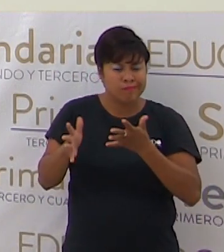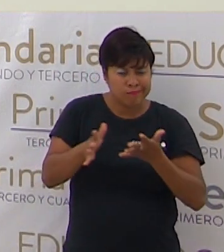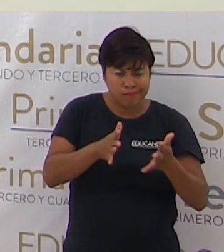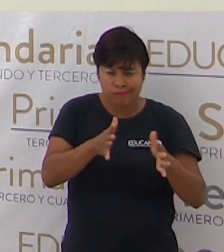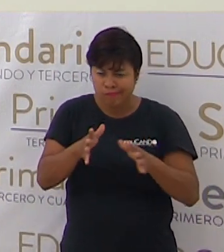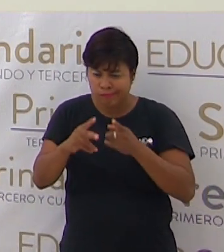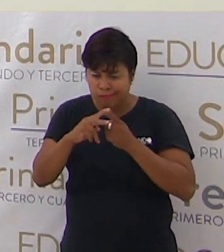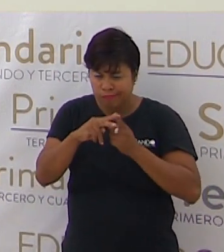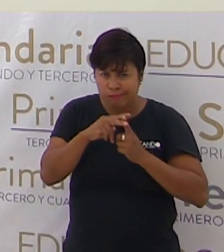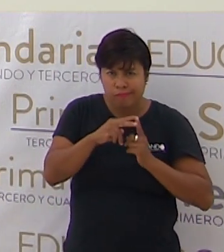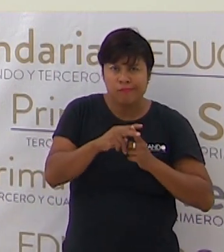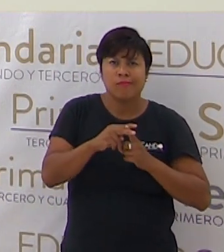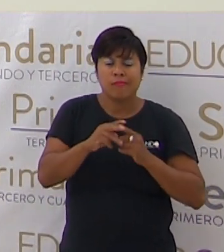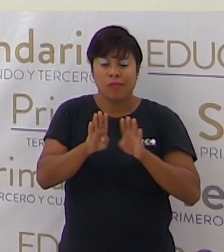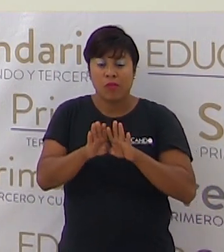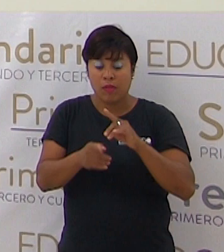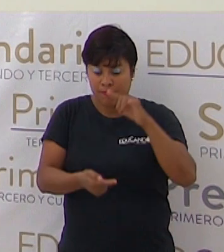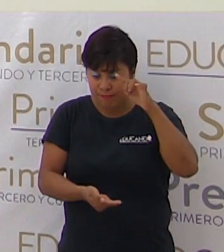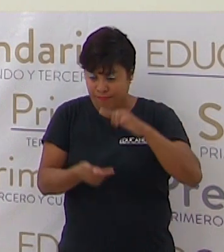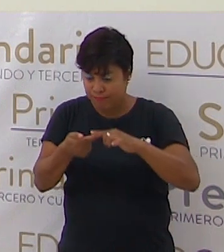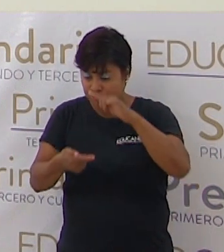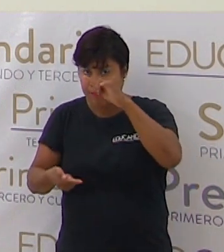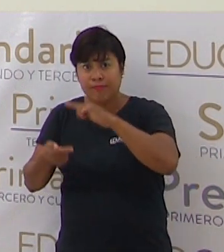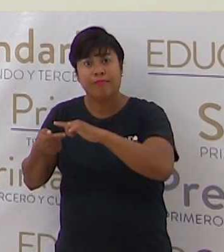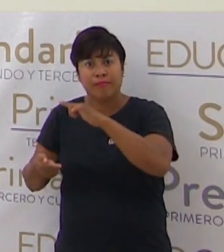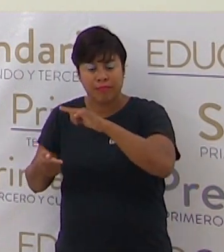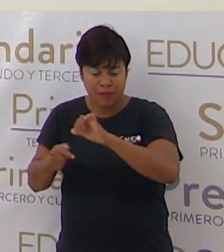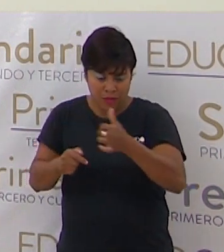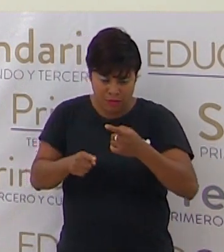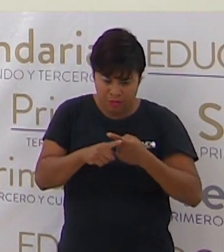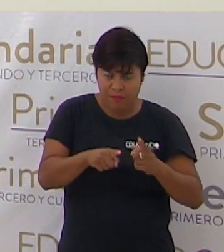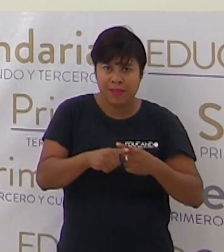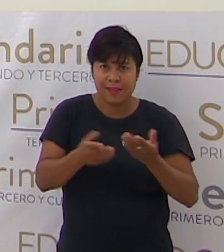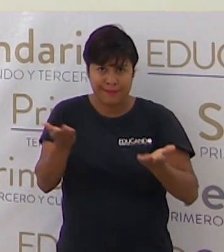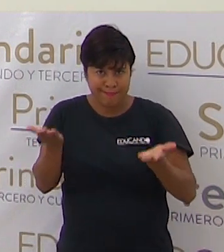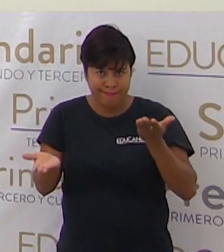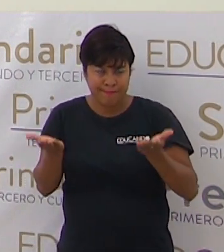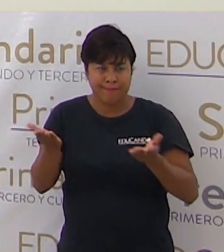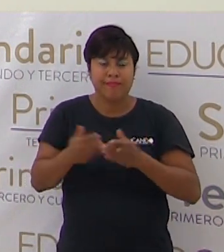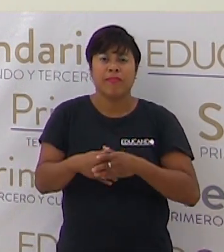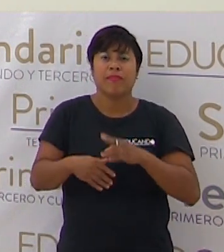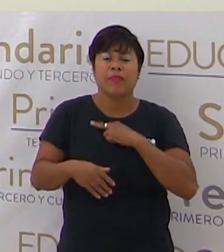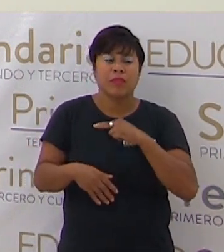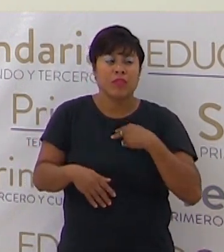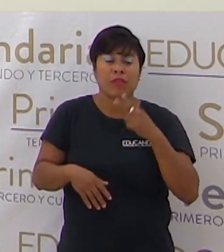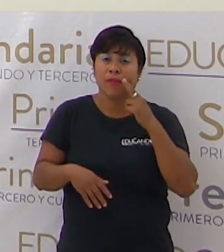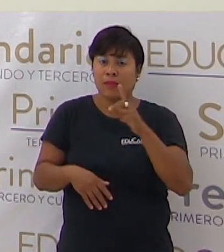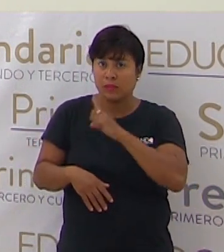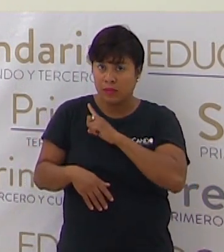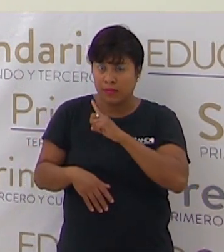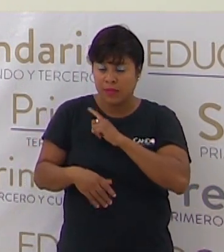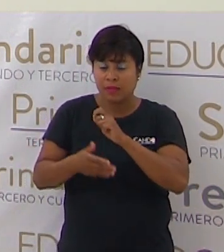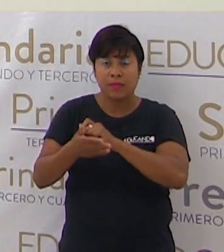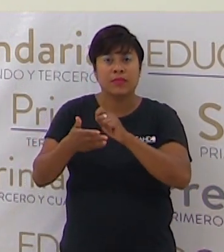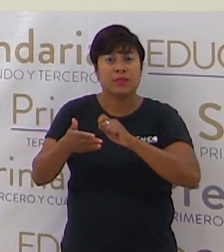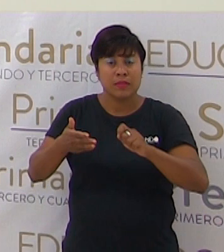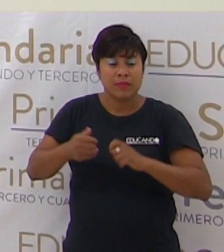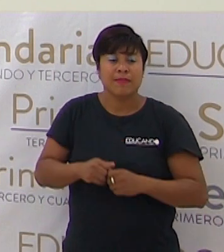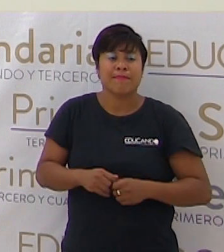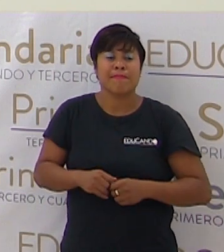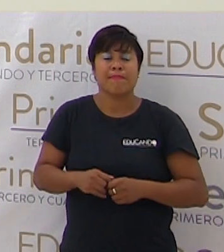estimación de un recipiente con otro recipiente. Y solamente lo vamos a escribir.